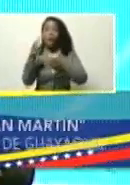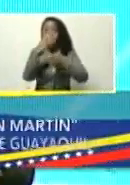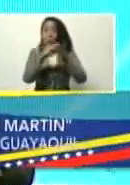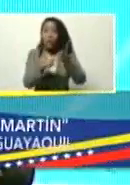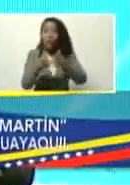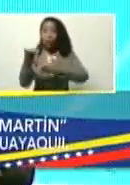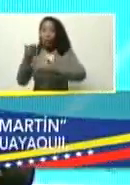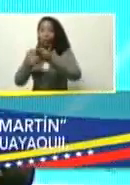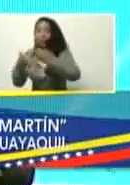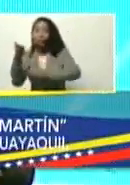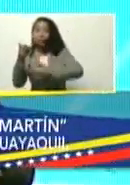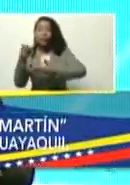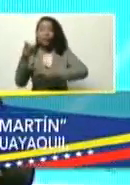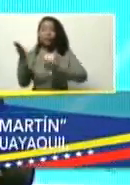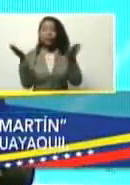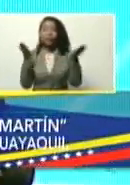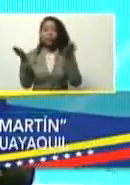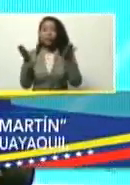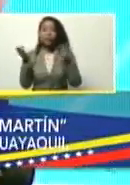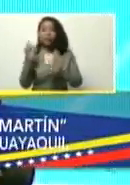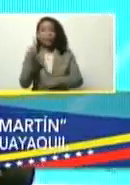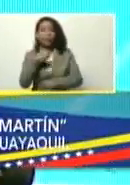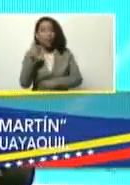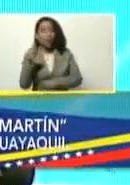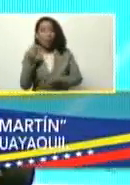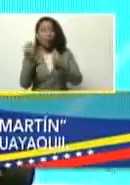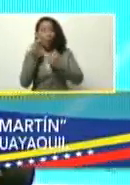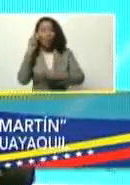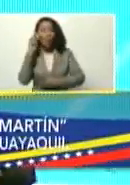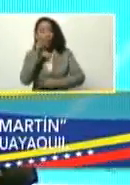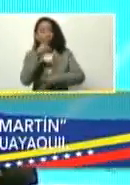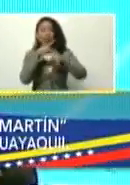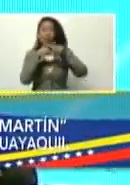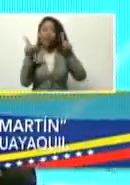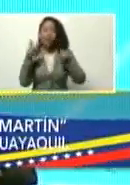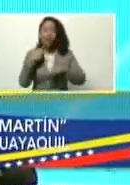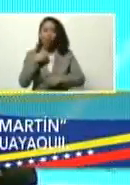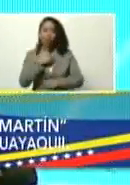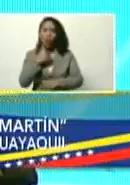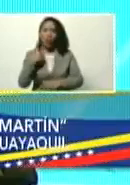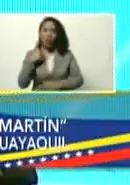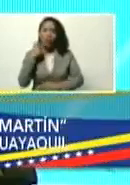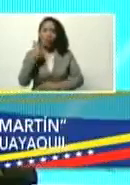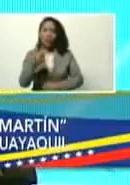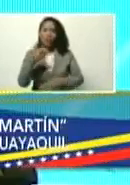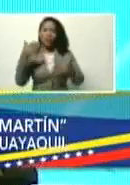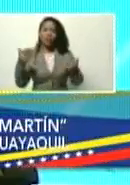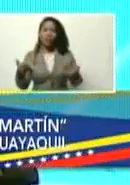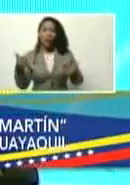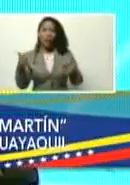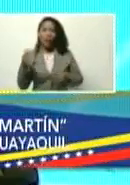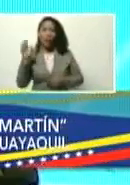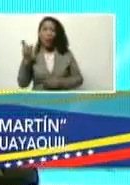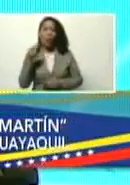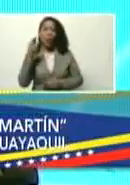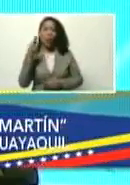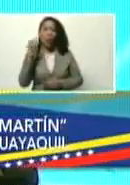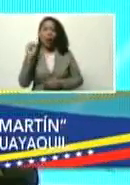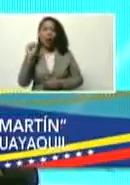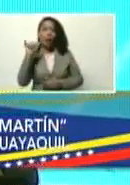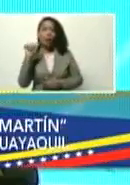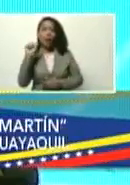intercambiar mercancías y servicios, sino con una visión distinta. Quiero decirles que los guayaquileños nos